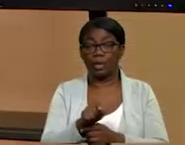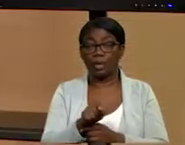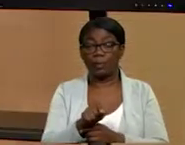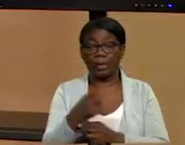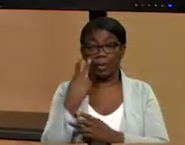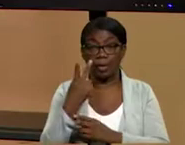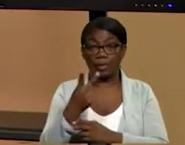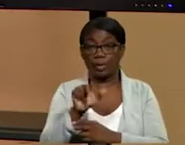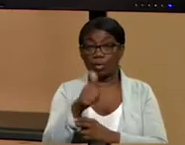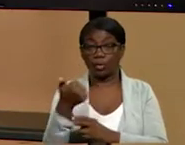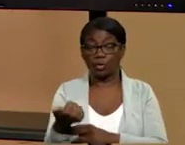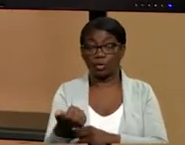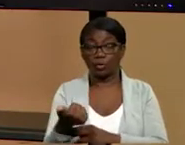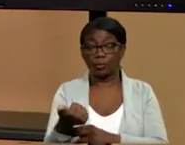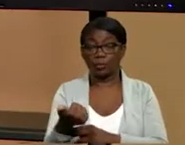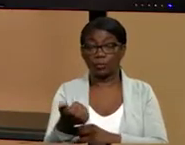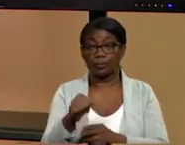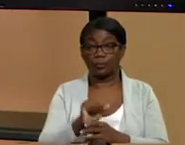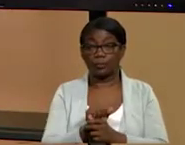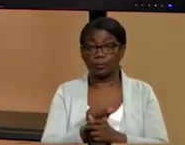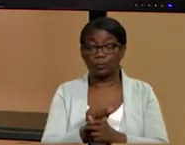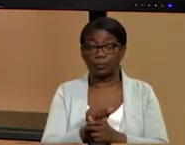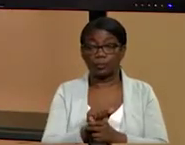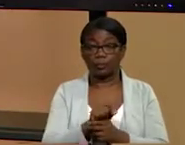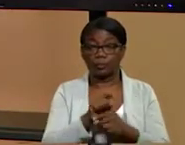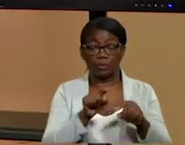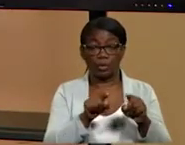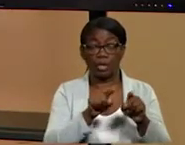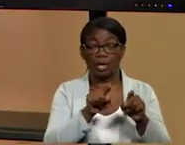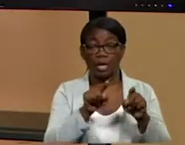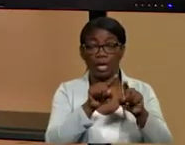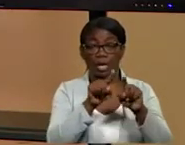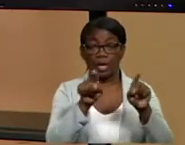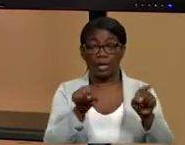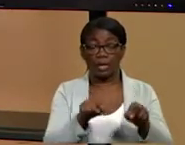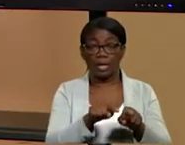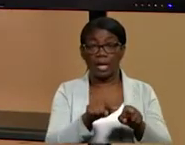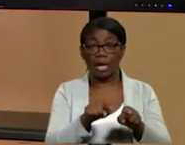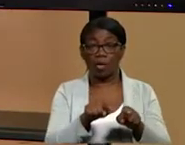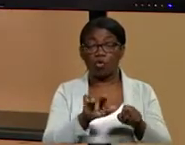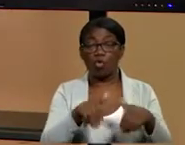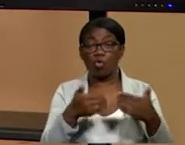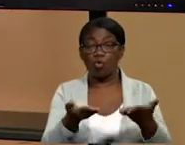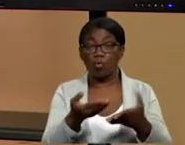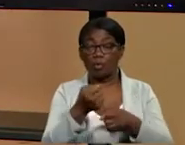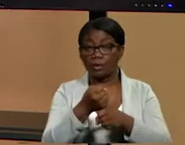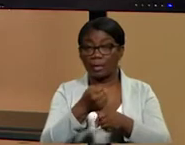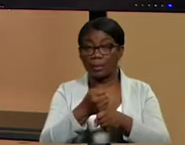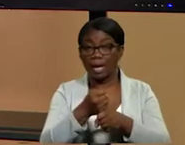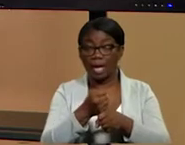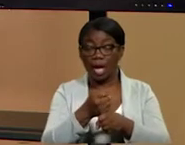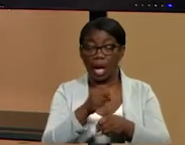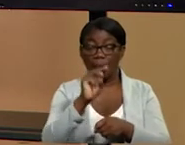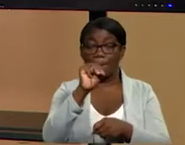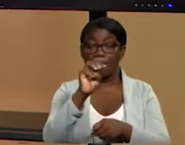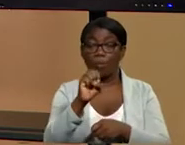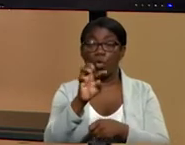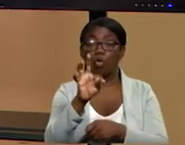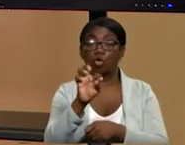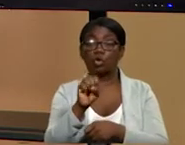vamos a ver aquí lo que es el funcionamiento de lo que es el motor y el